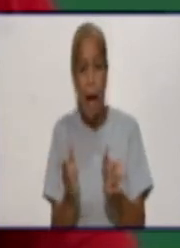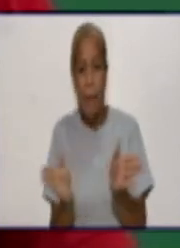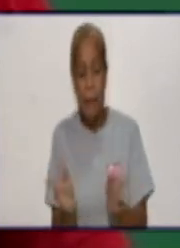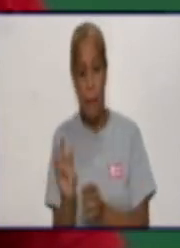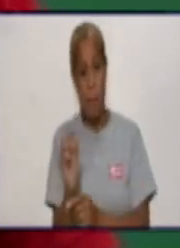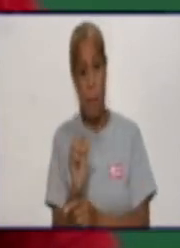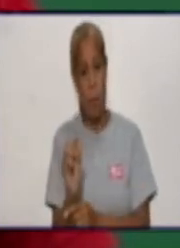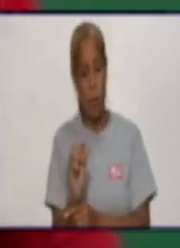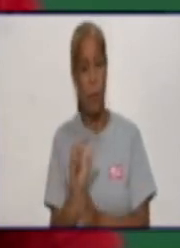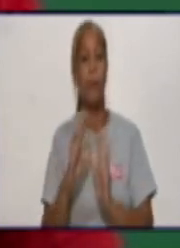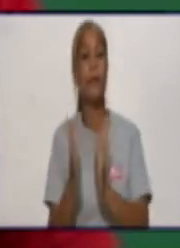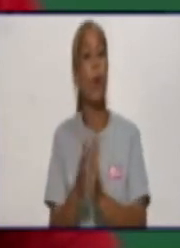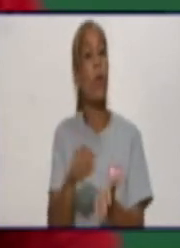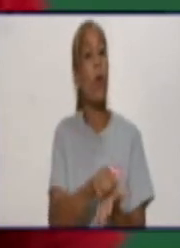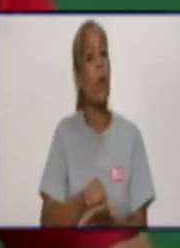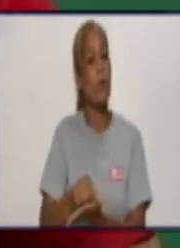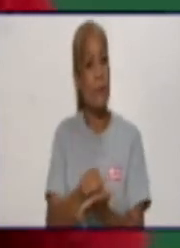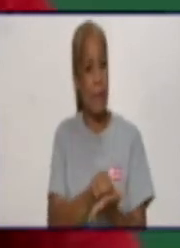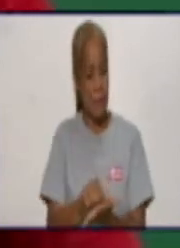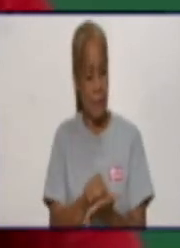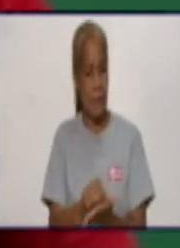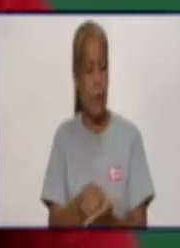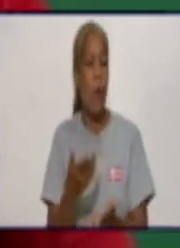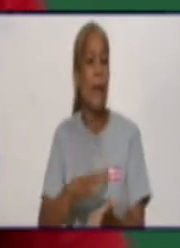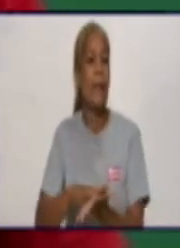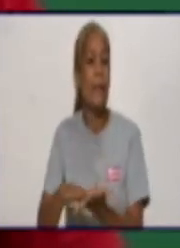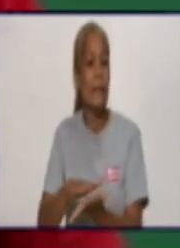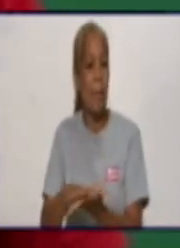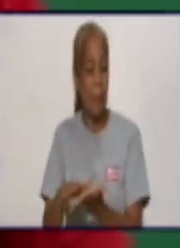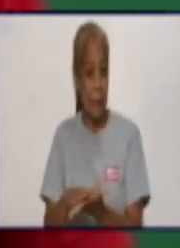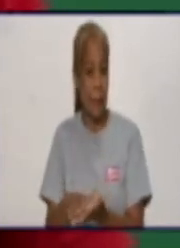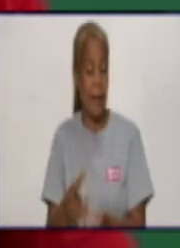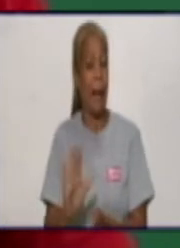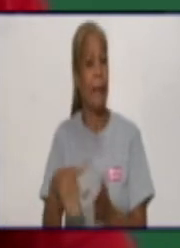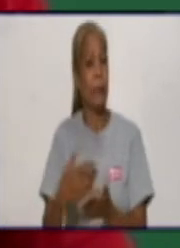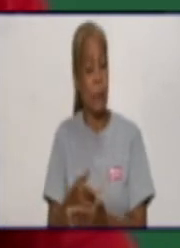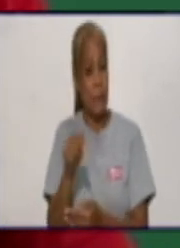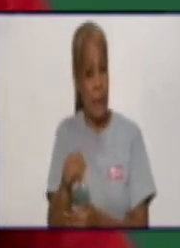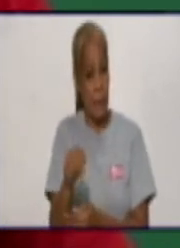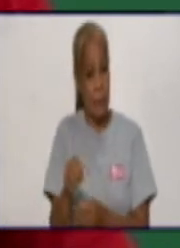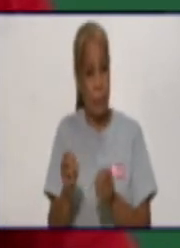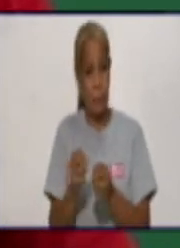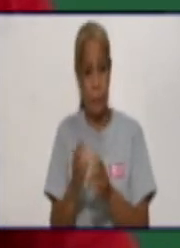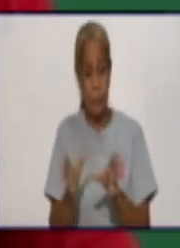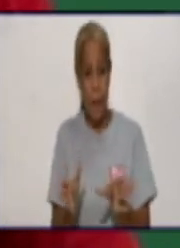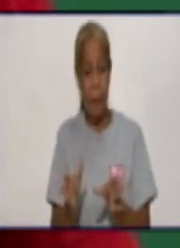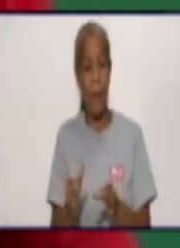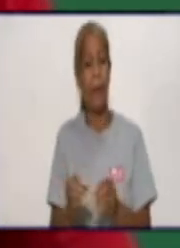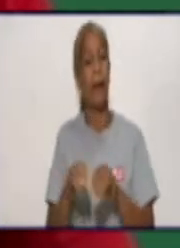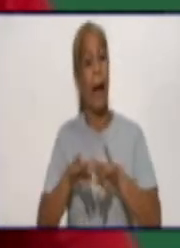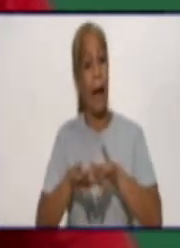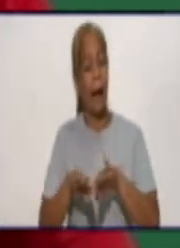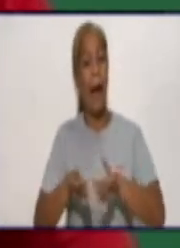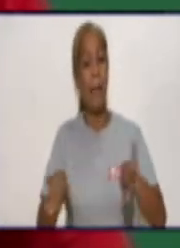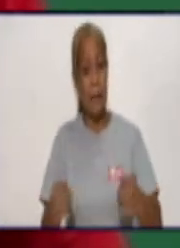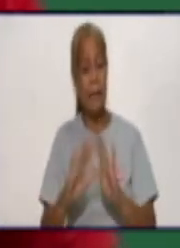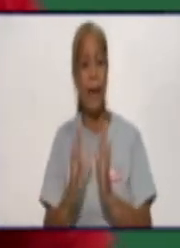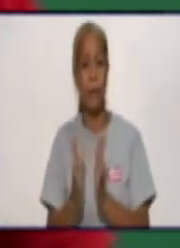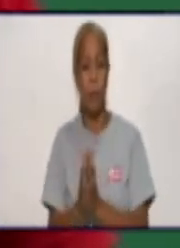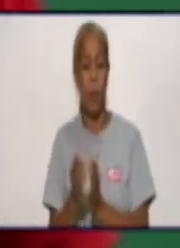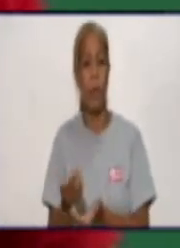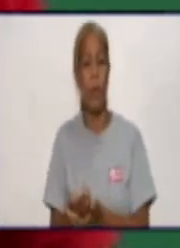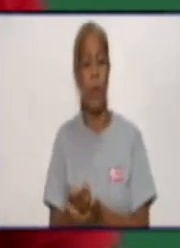de todos los servicios que se prestan en materia de transporte es decir esta apertura que viene marcada por una cuestión muy fundamental y que se ha explicado que no